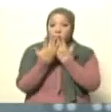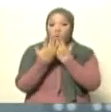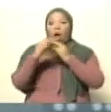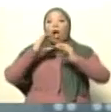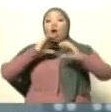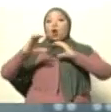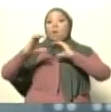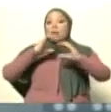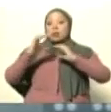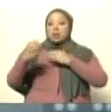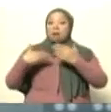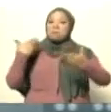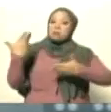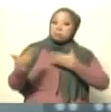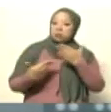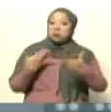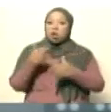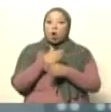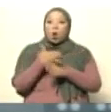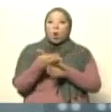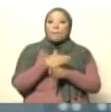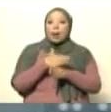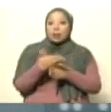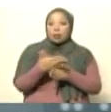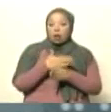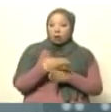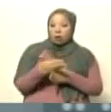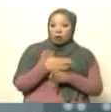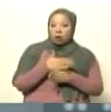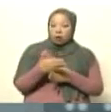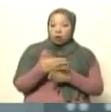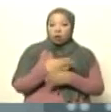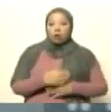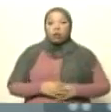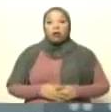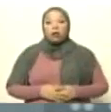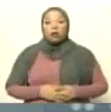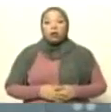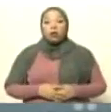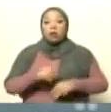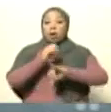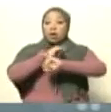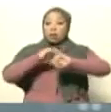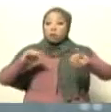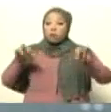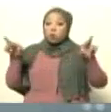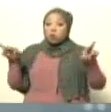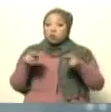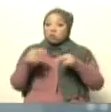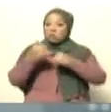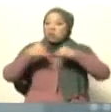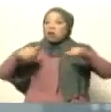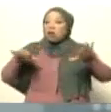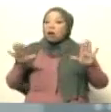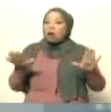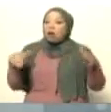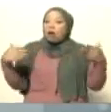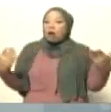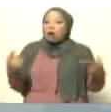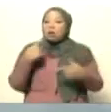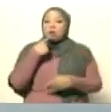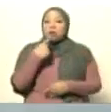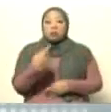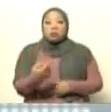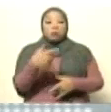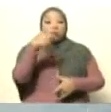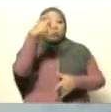conversamos con ellos durante toda una mañana, y la conclusión, eso fue el día 10 de abril, la conclusión que le dimos al